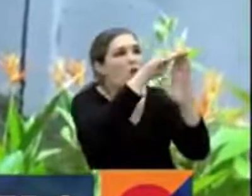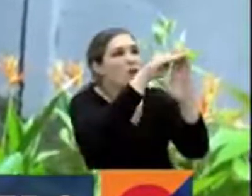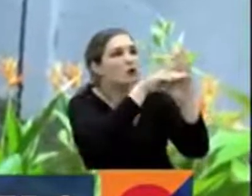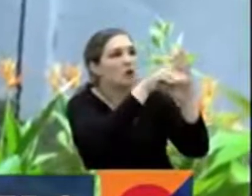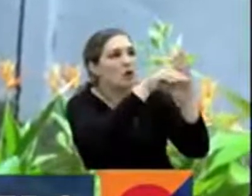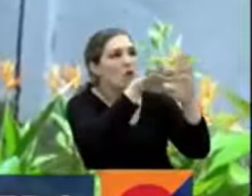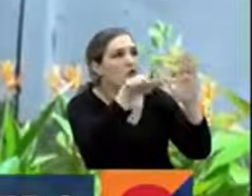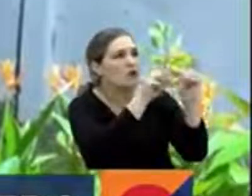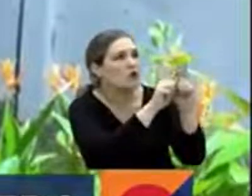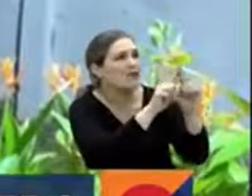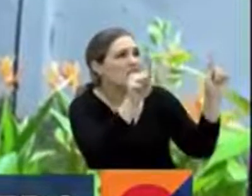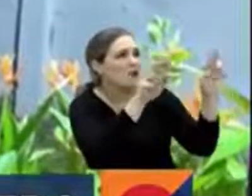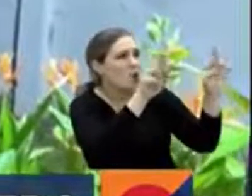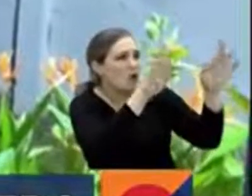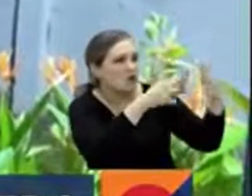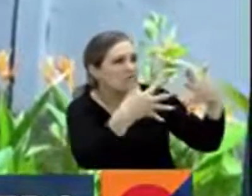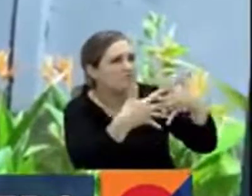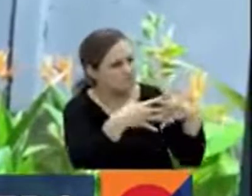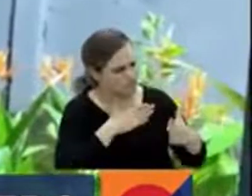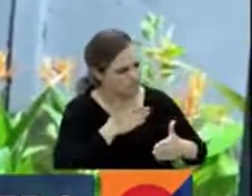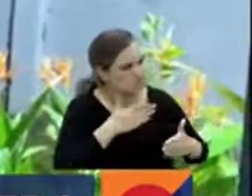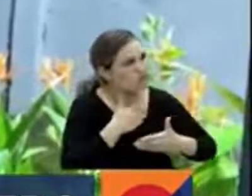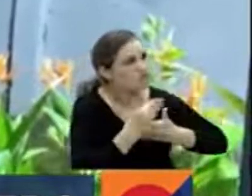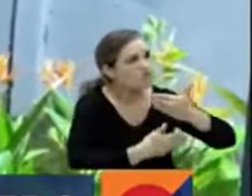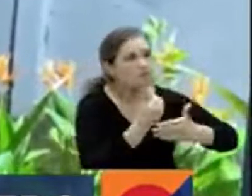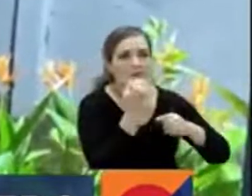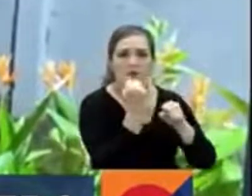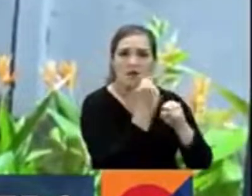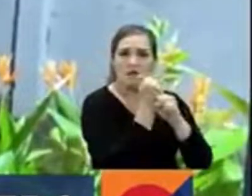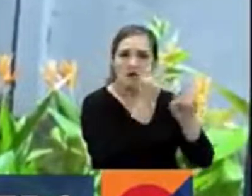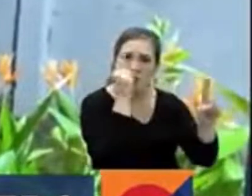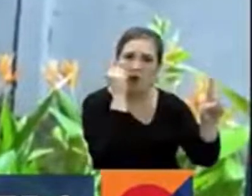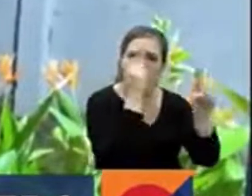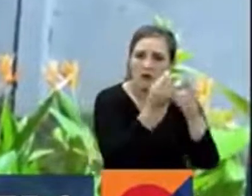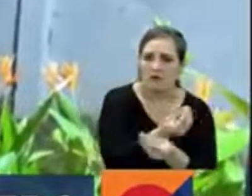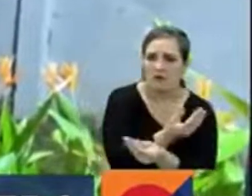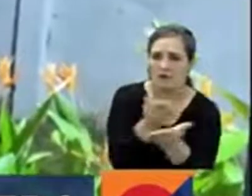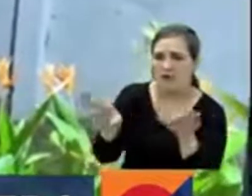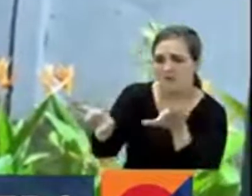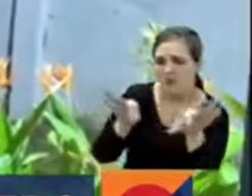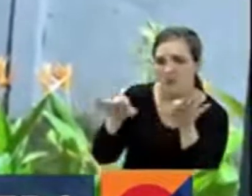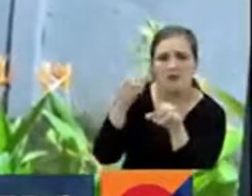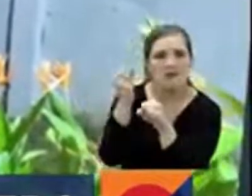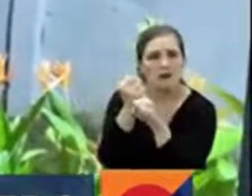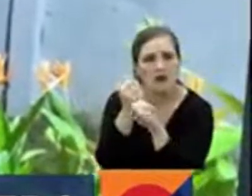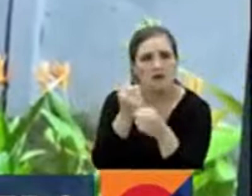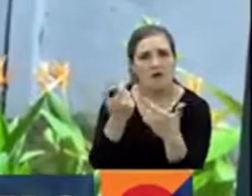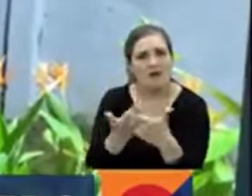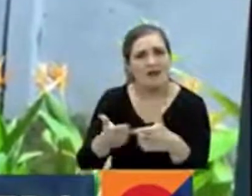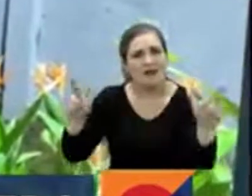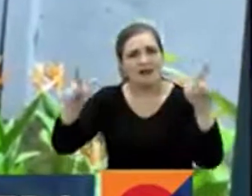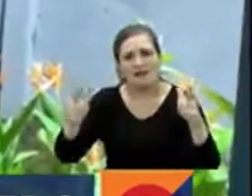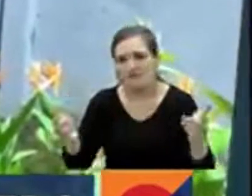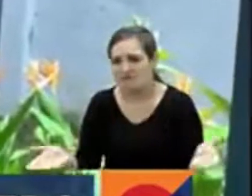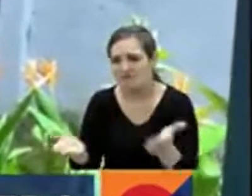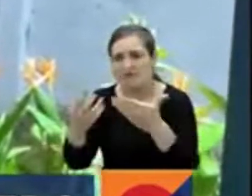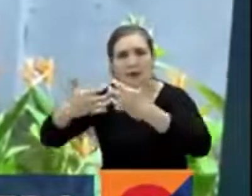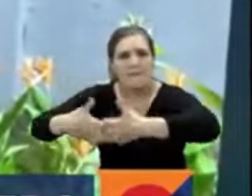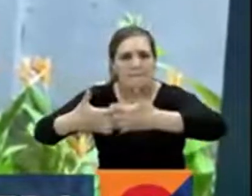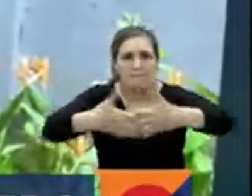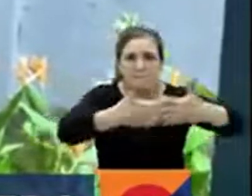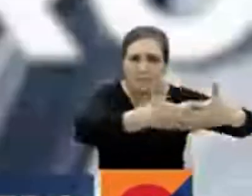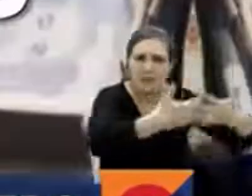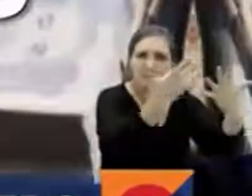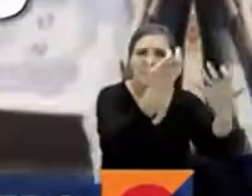estamos dispuestos a trabajar pensando en la generación de empleo, en la libertad de empresa, en